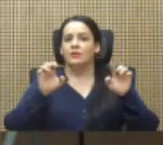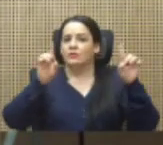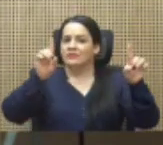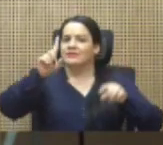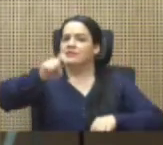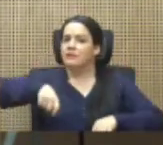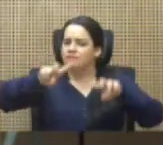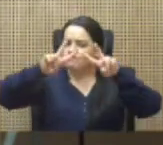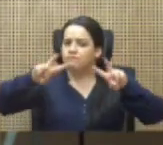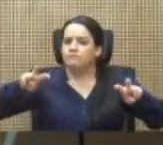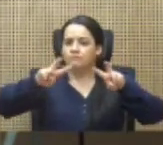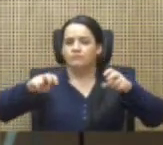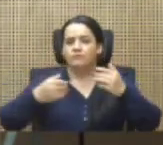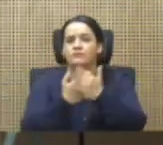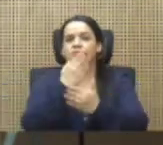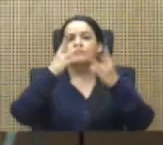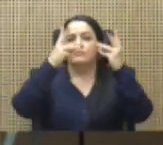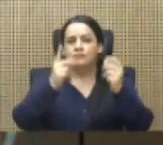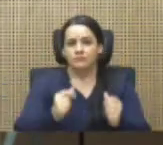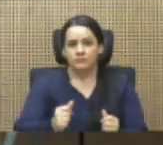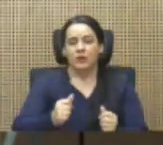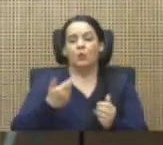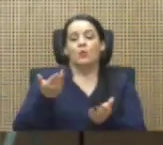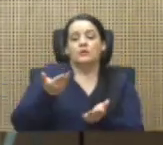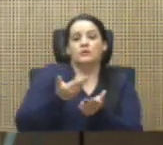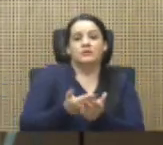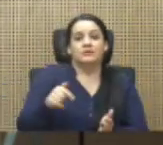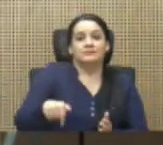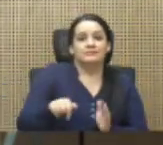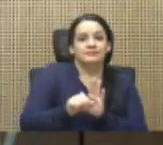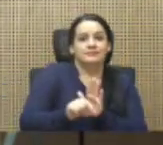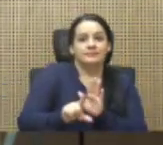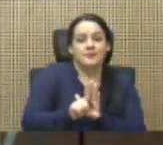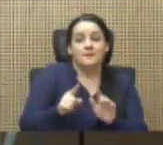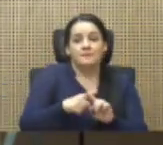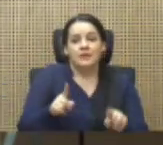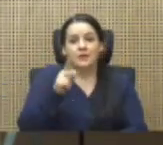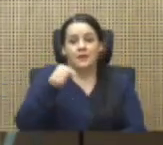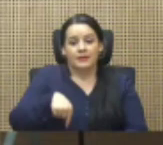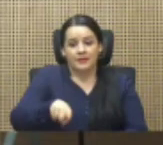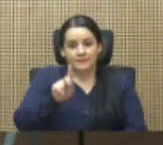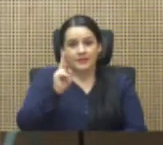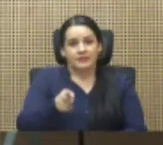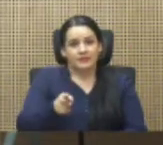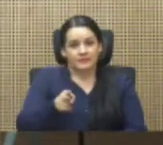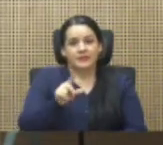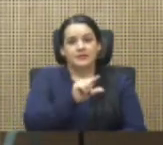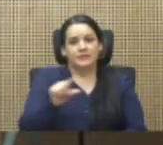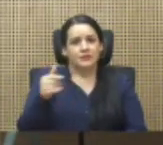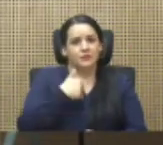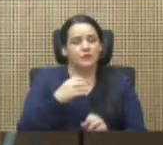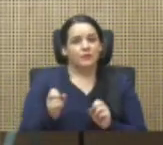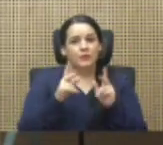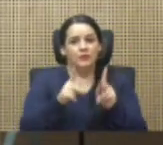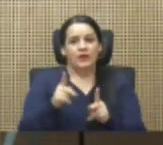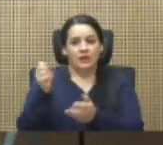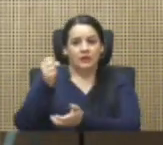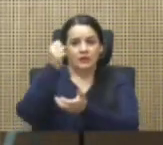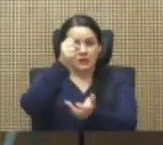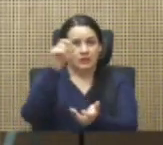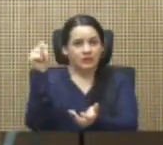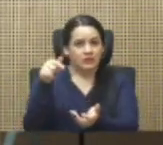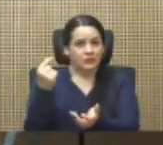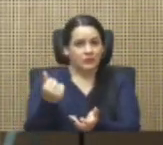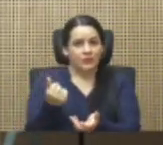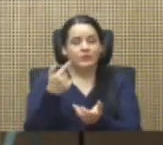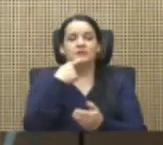nuevo presupuesto ordinario cuando llegue a la Asamblea Legislativa. Pero esta misma semana tuvo la oportunidad de asignar esos recursos señalados